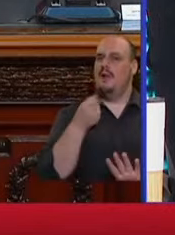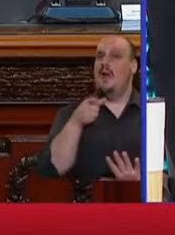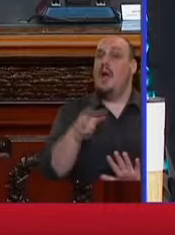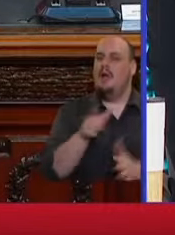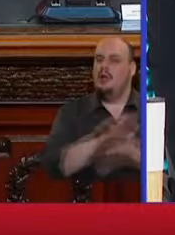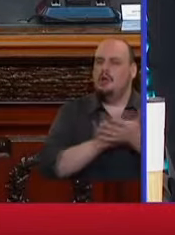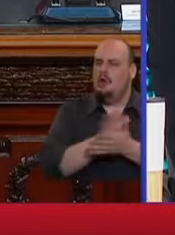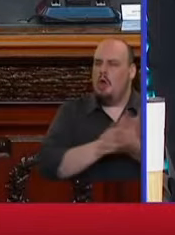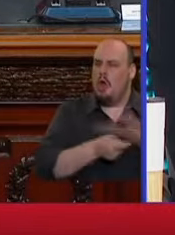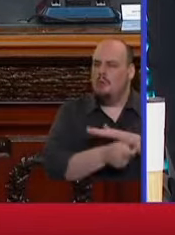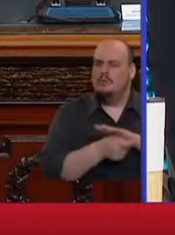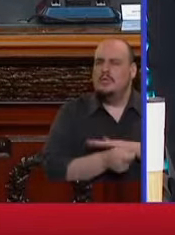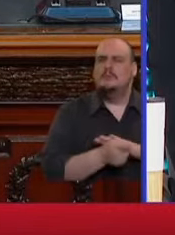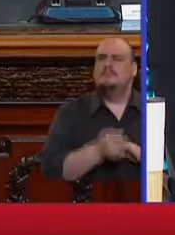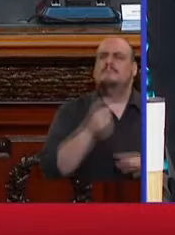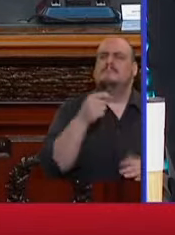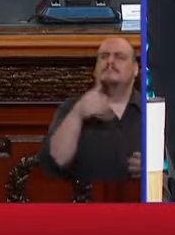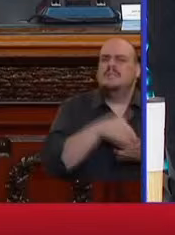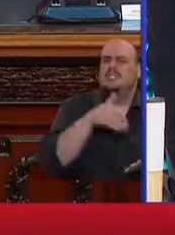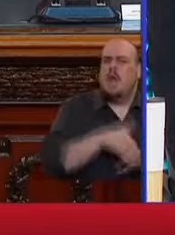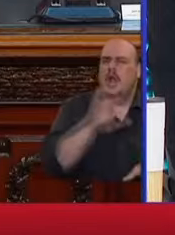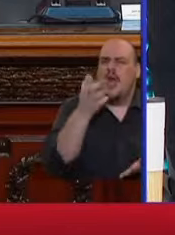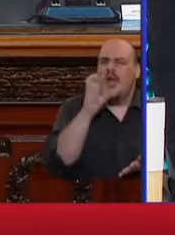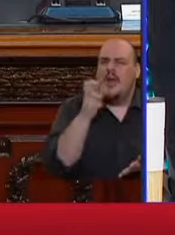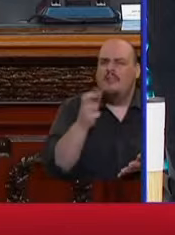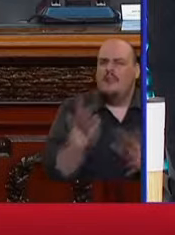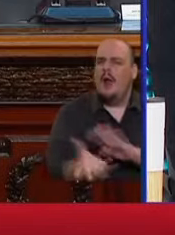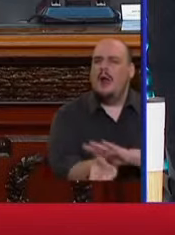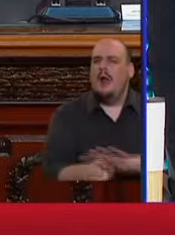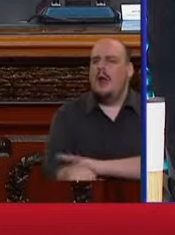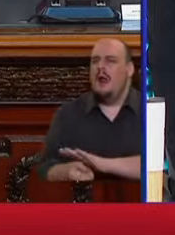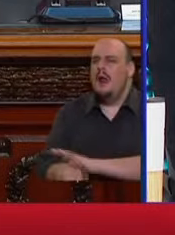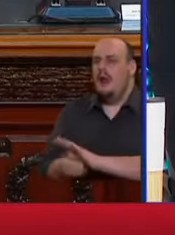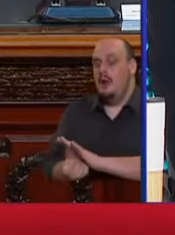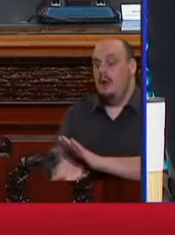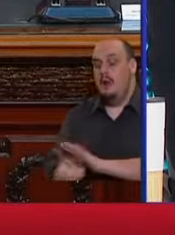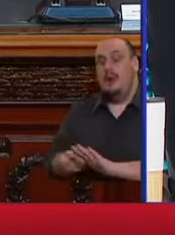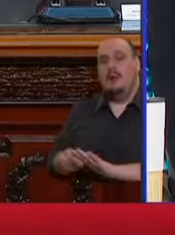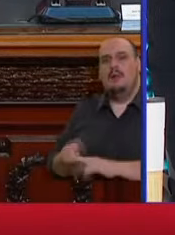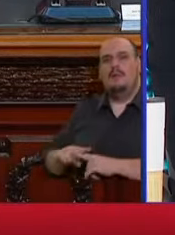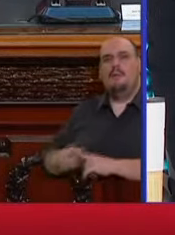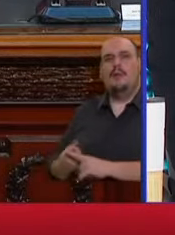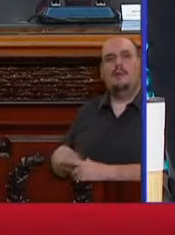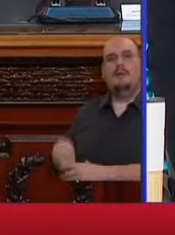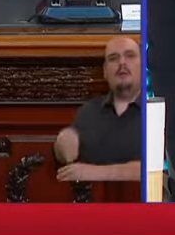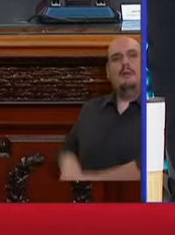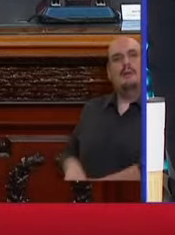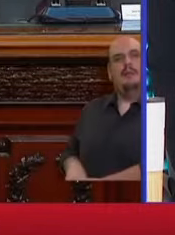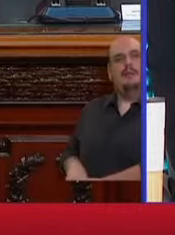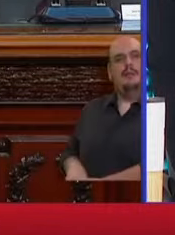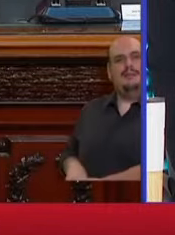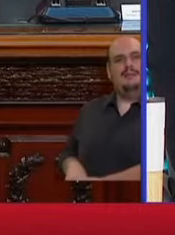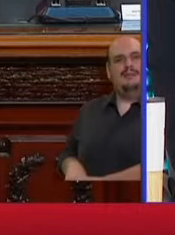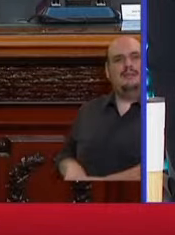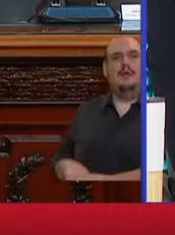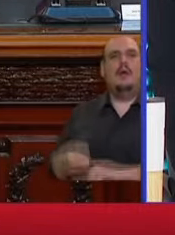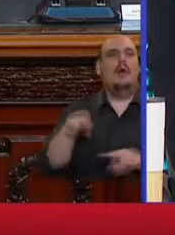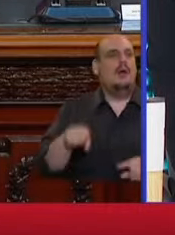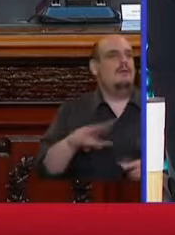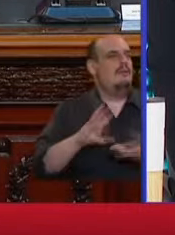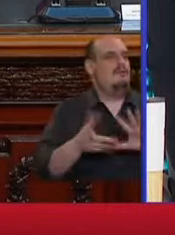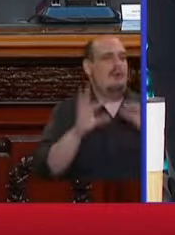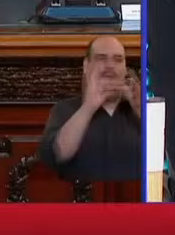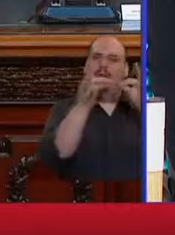los mandatos de los gremialistas? ¿Quién puede estar en contra de que establezcamos normas básicas de ética y de funcionamiento en la